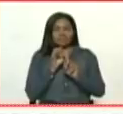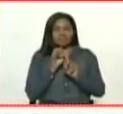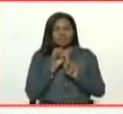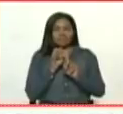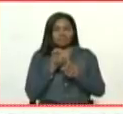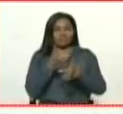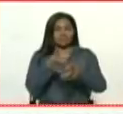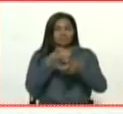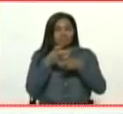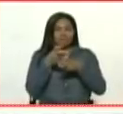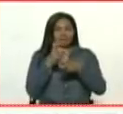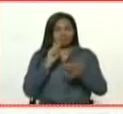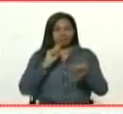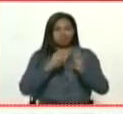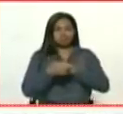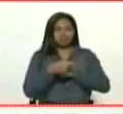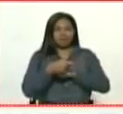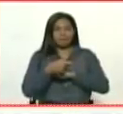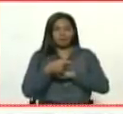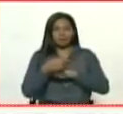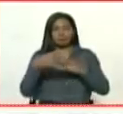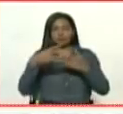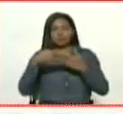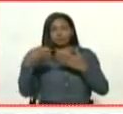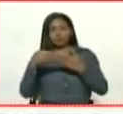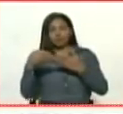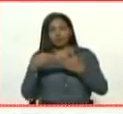divisas a bolívares por taquilla.